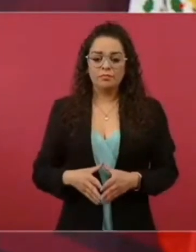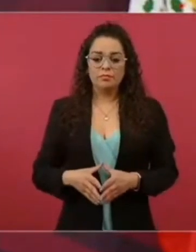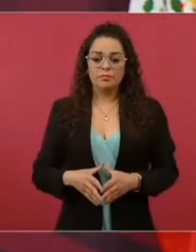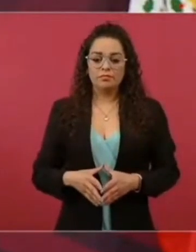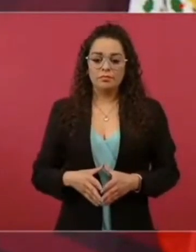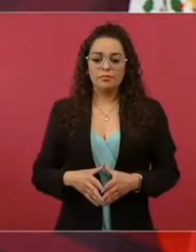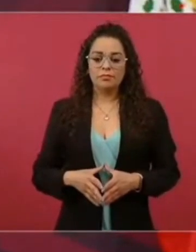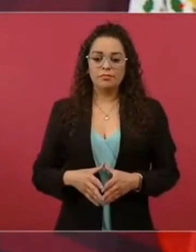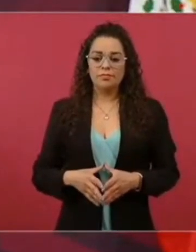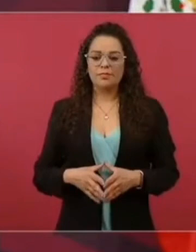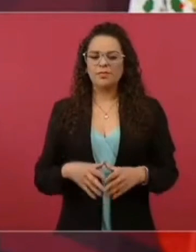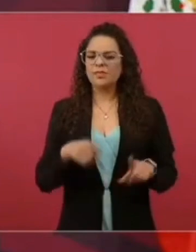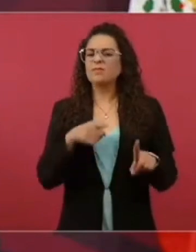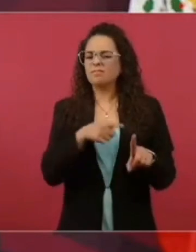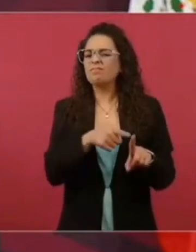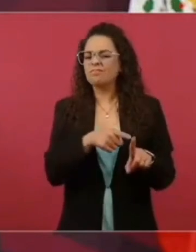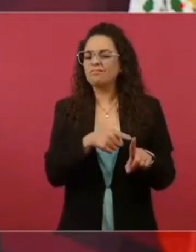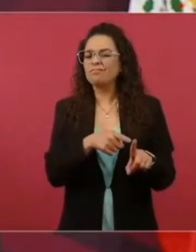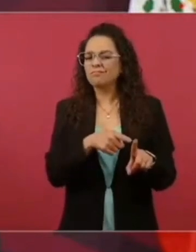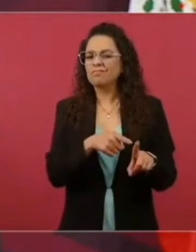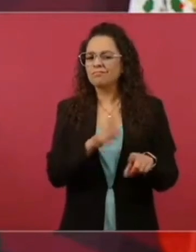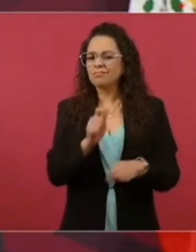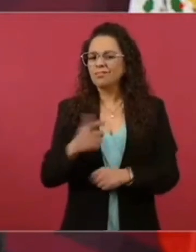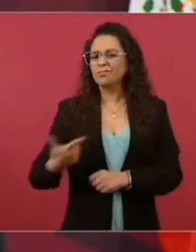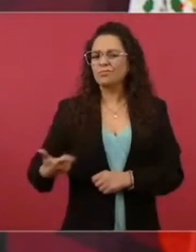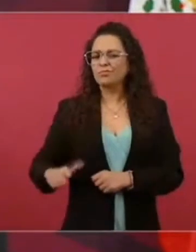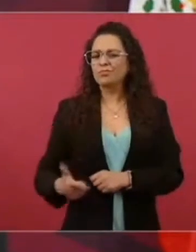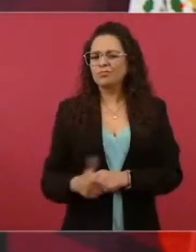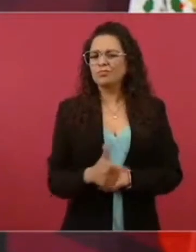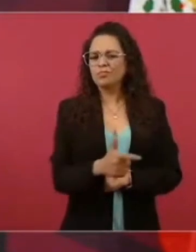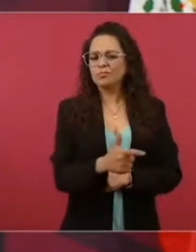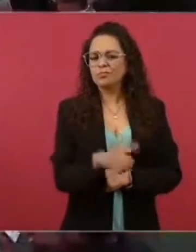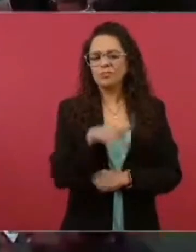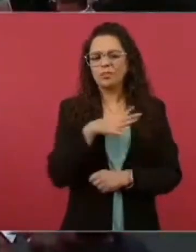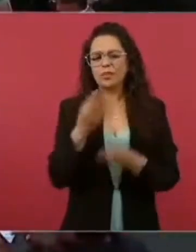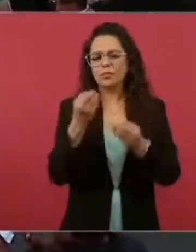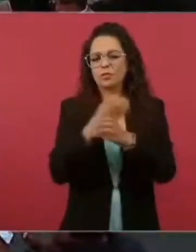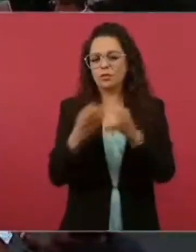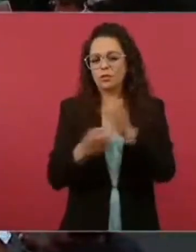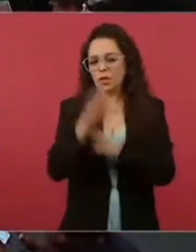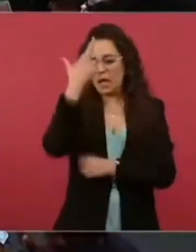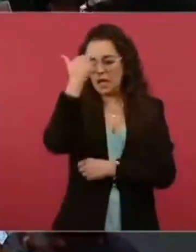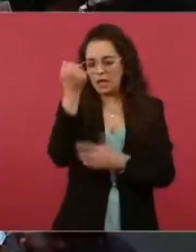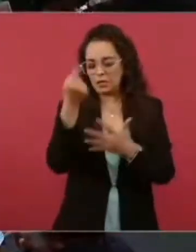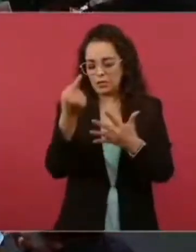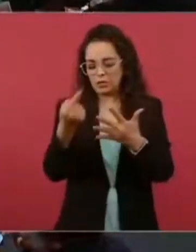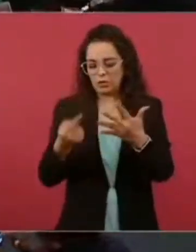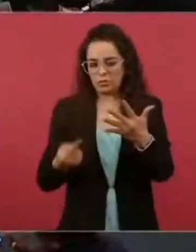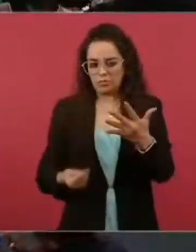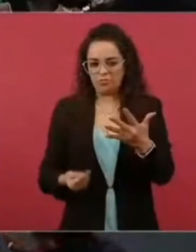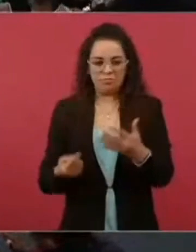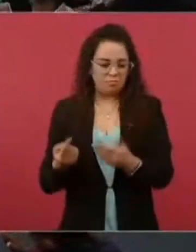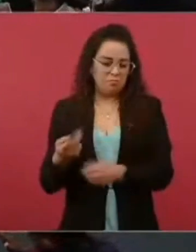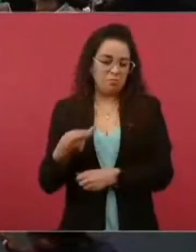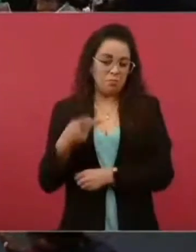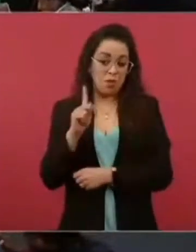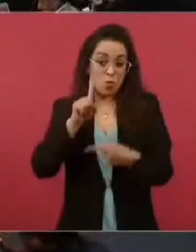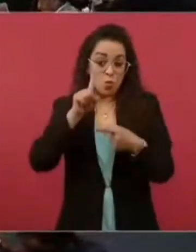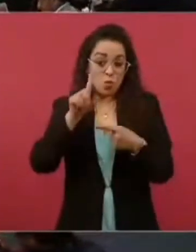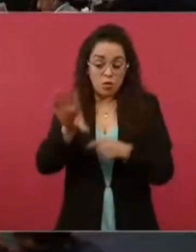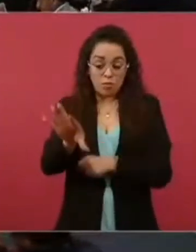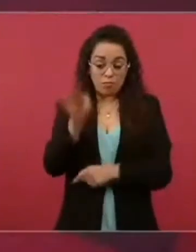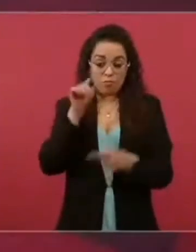tiene que ver, entre otras cosas, o sea, hay varios factores, pero hay uno que es el que debemos